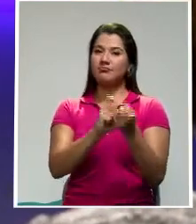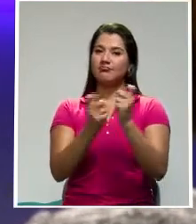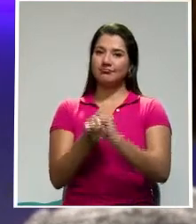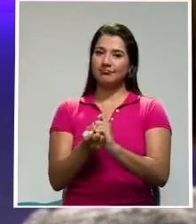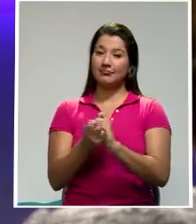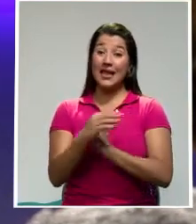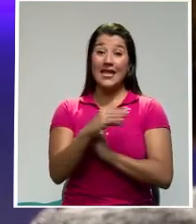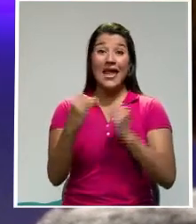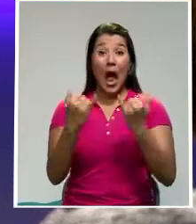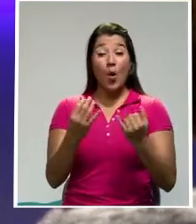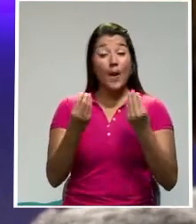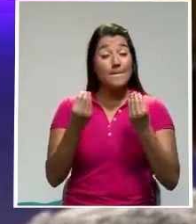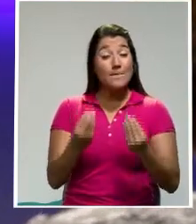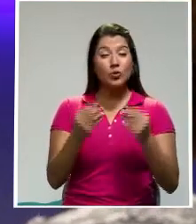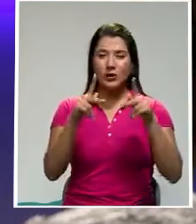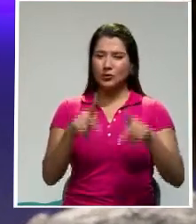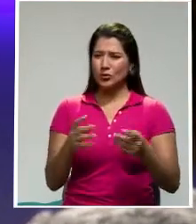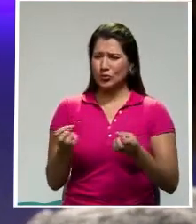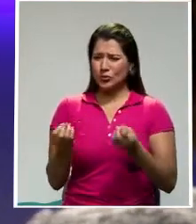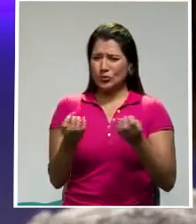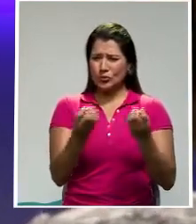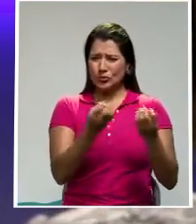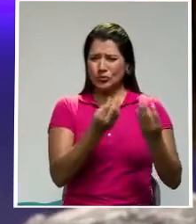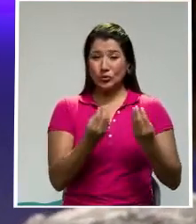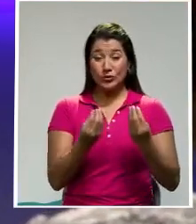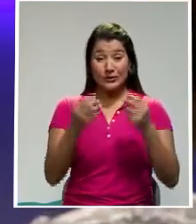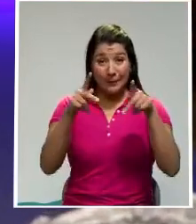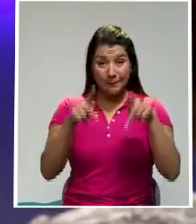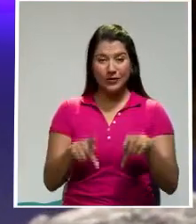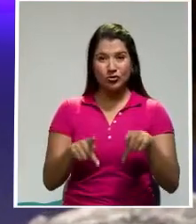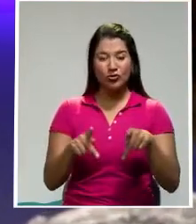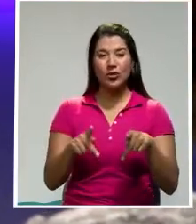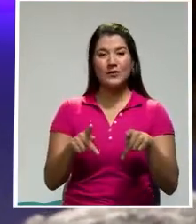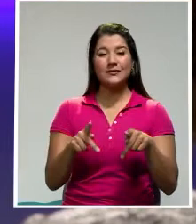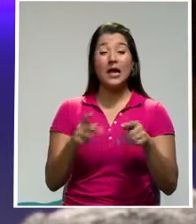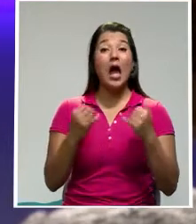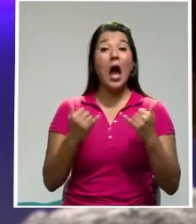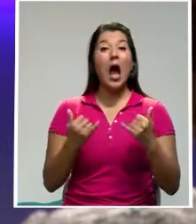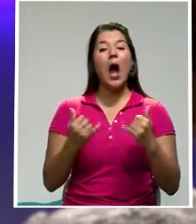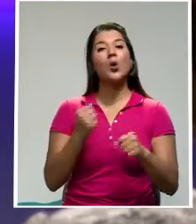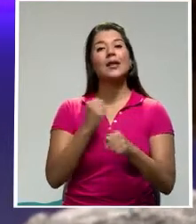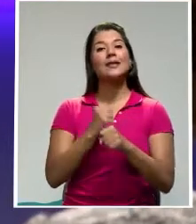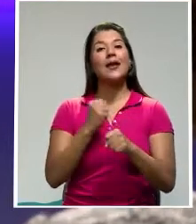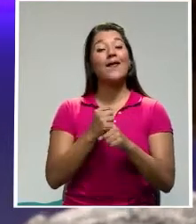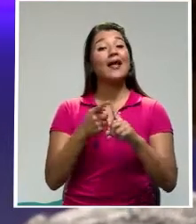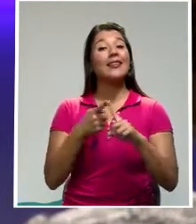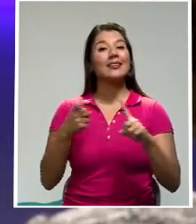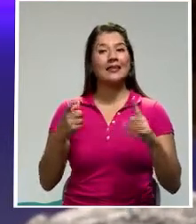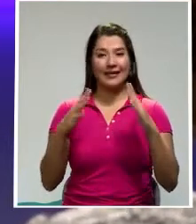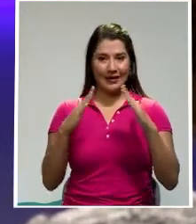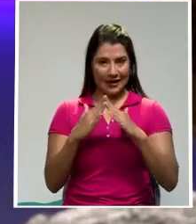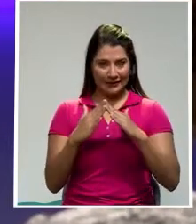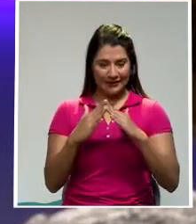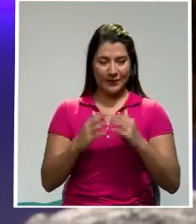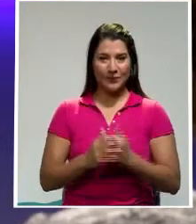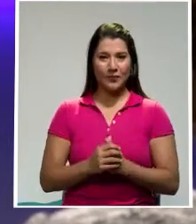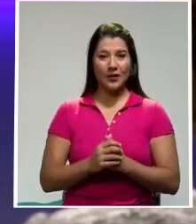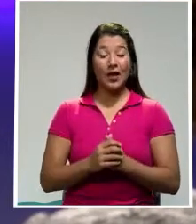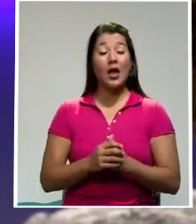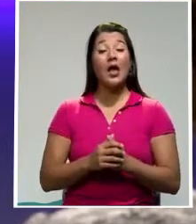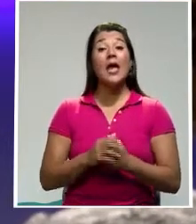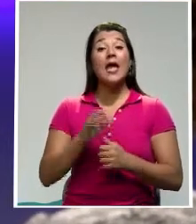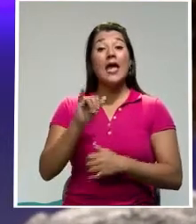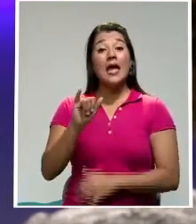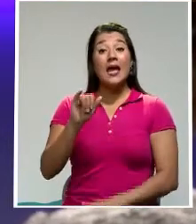personas, miles de personas, cientos de miles de personas están teletrabajando. En el caso del